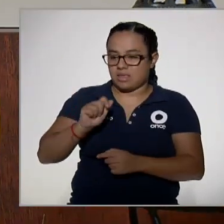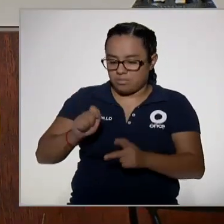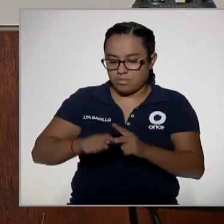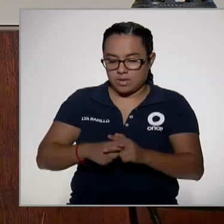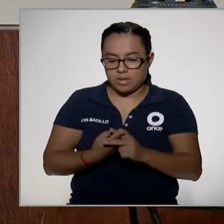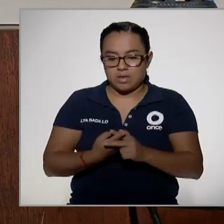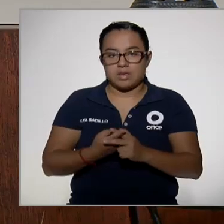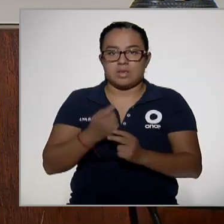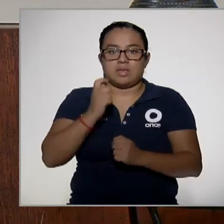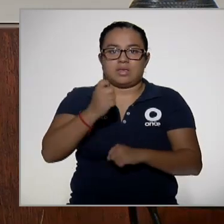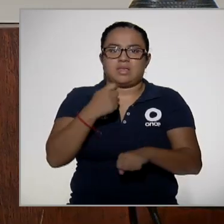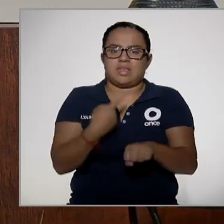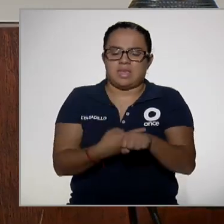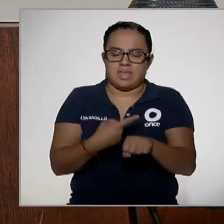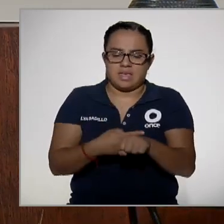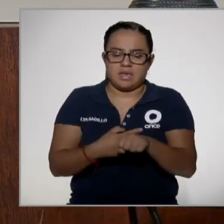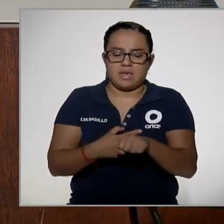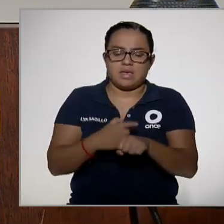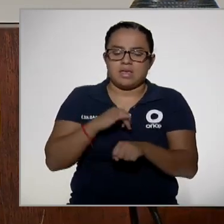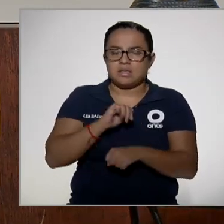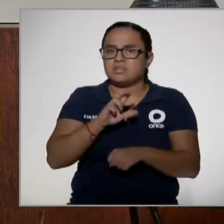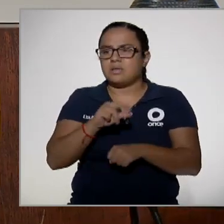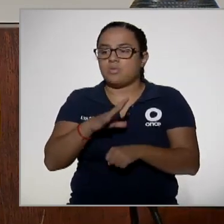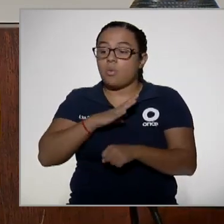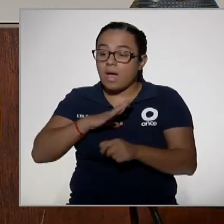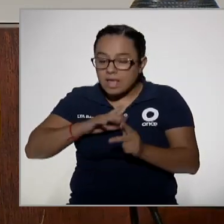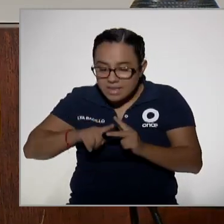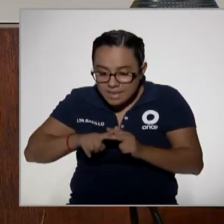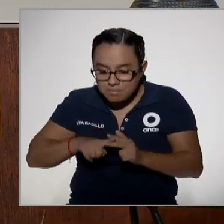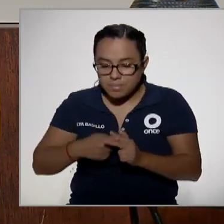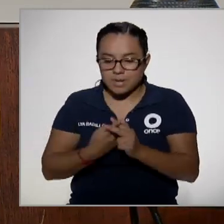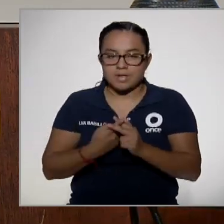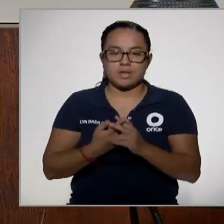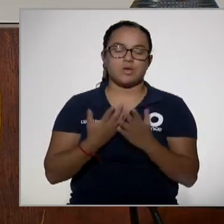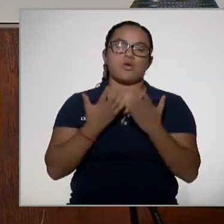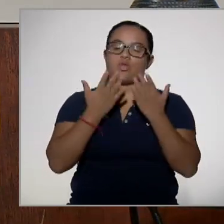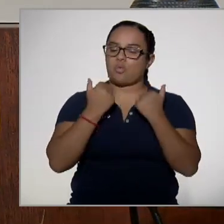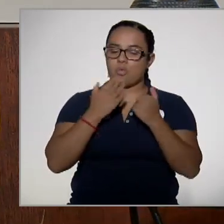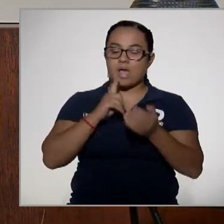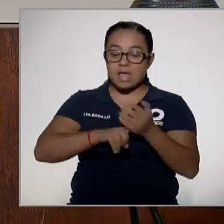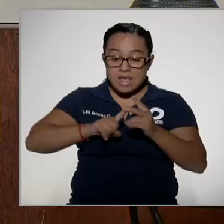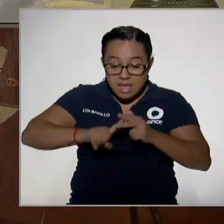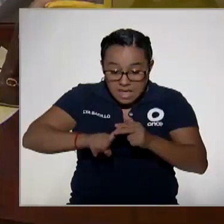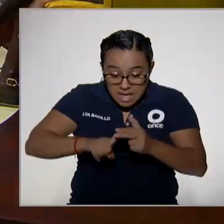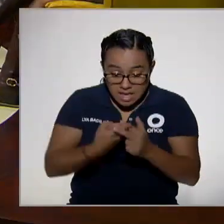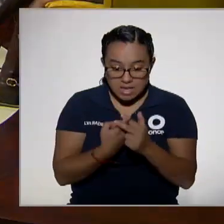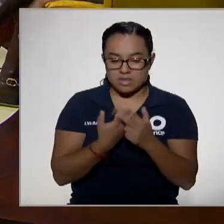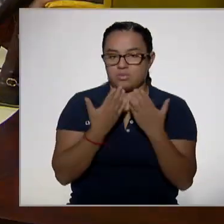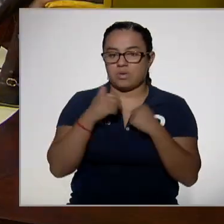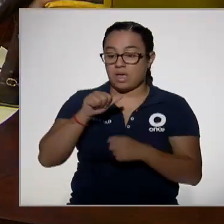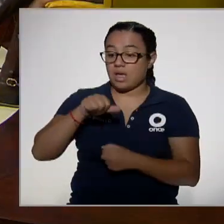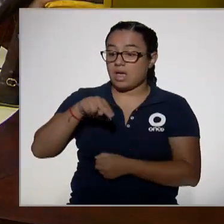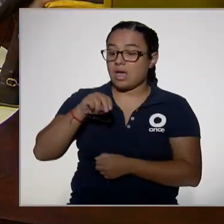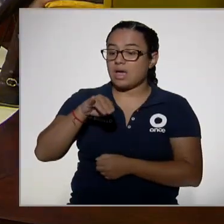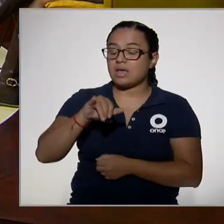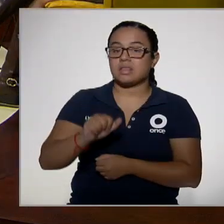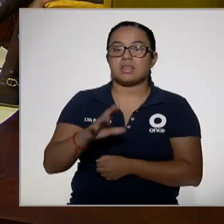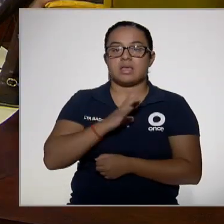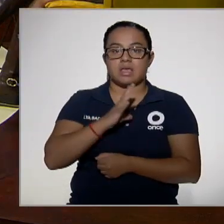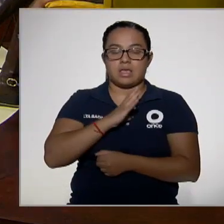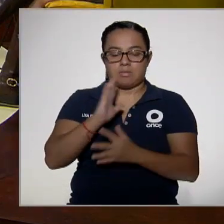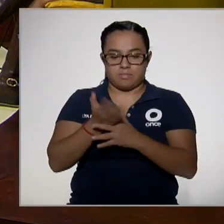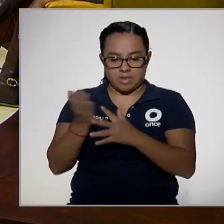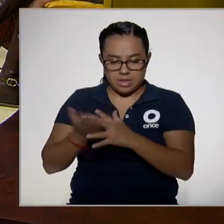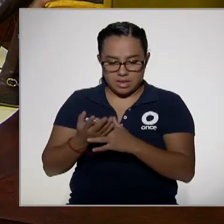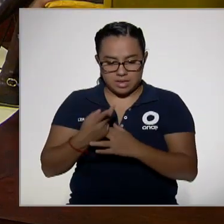son los principios de enfermedades o hay o no que hay principios de enfermedades no habíamos dicho que la anemia se clasifica de acuerdo a